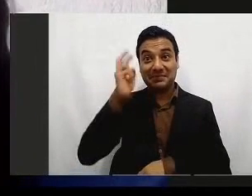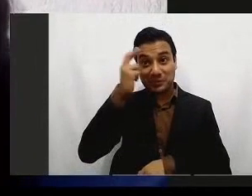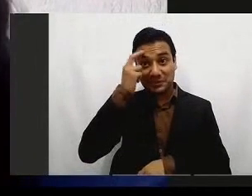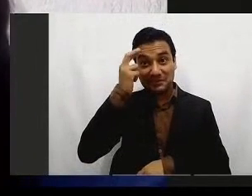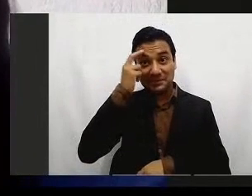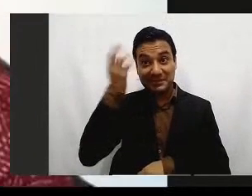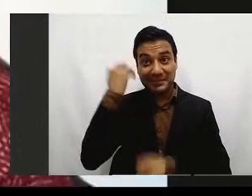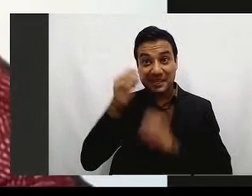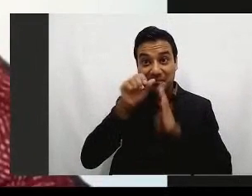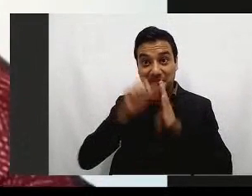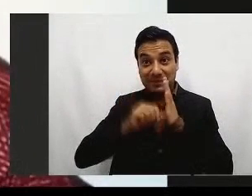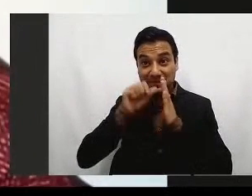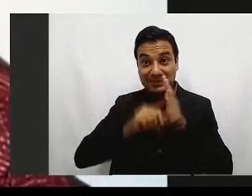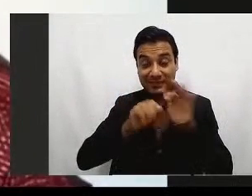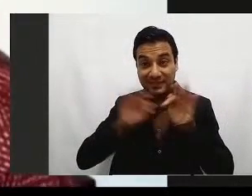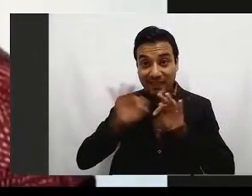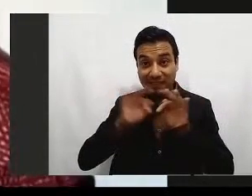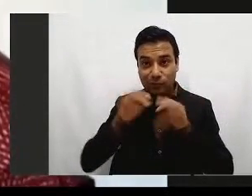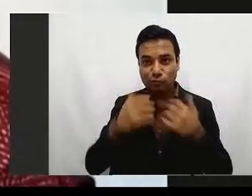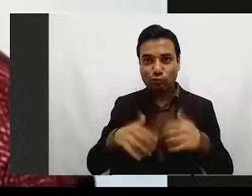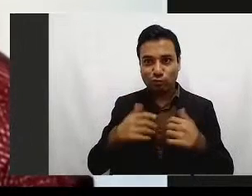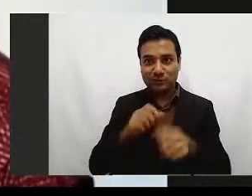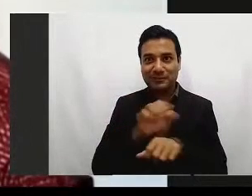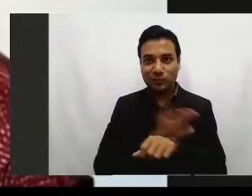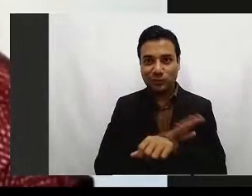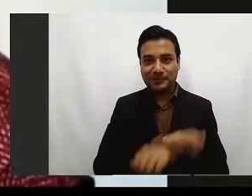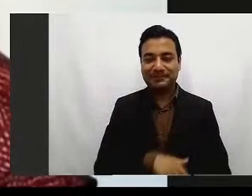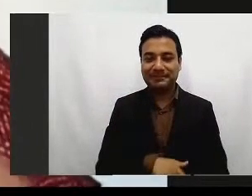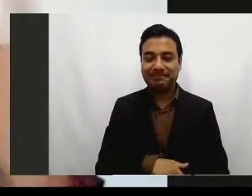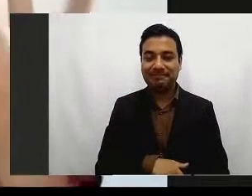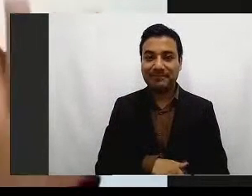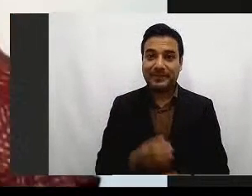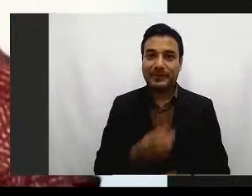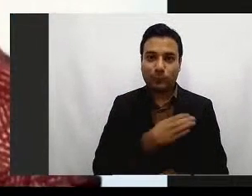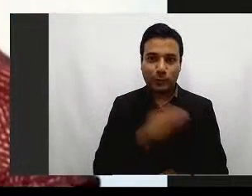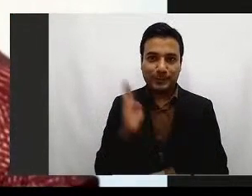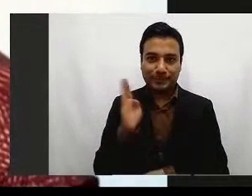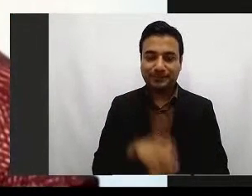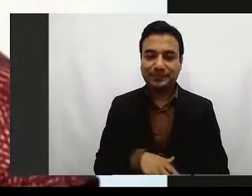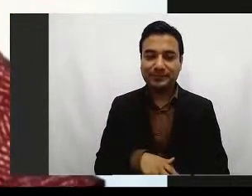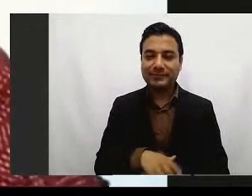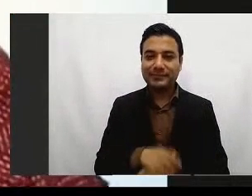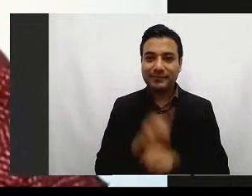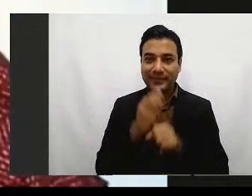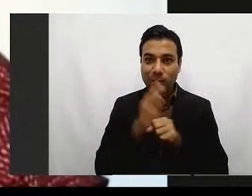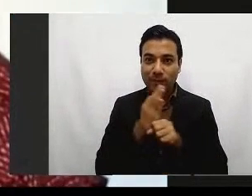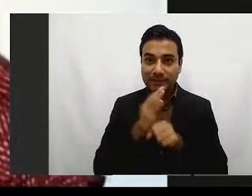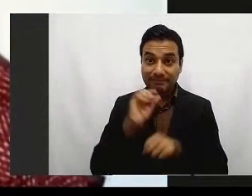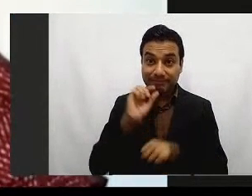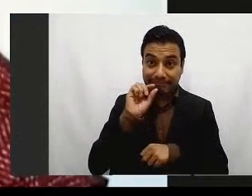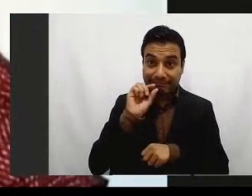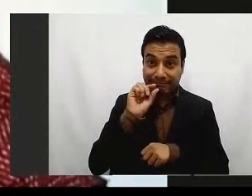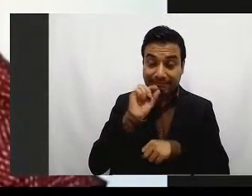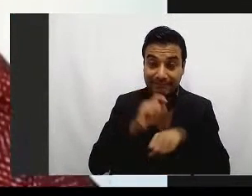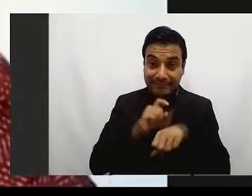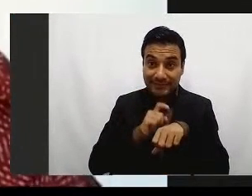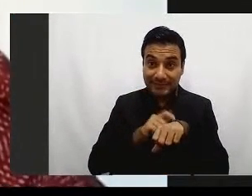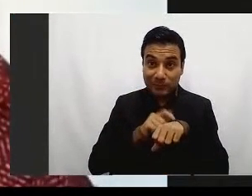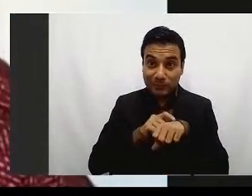y lo que se hizo, pues me da muchísima emoción. Y bueno, pues ahora que ya nos quedan pocos minutos también para